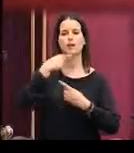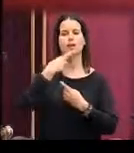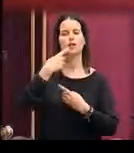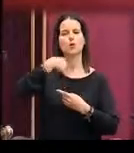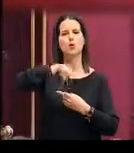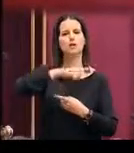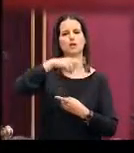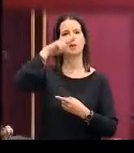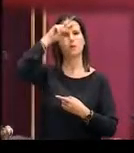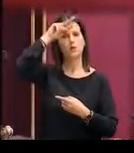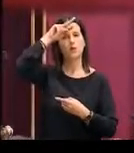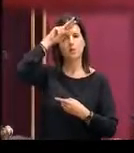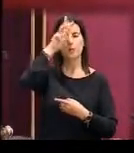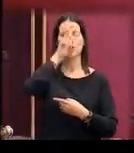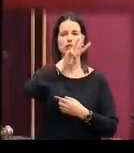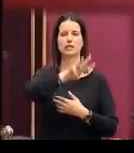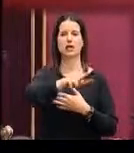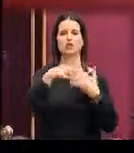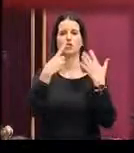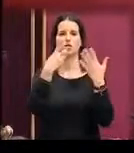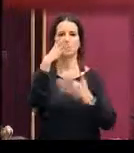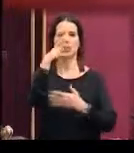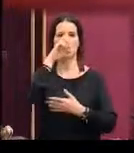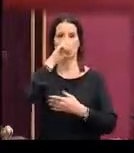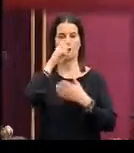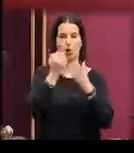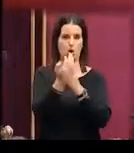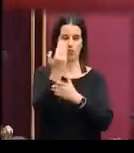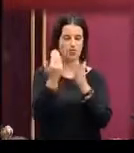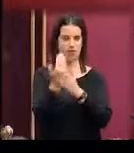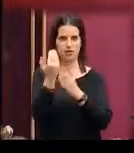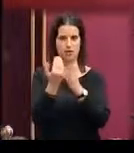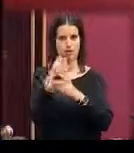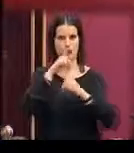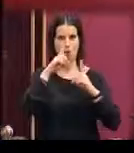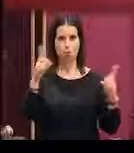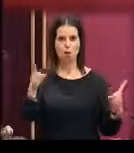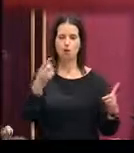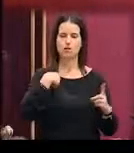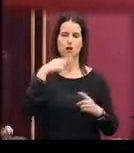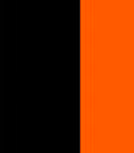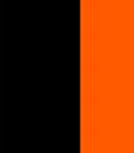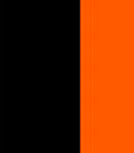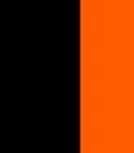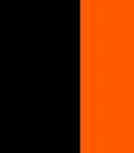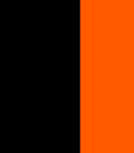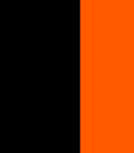preocupación ha sido 365 días al año, y ahí están las imágenes que lo corroboran. Muchas gracias.